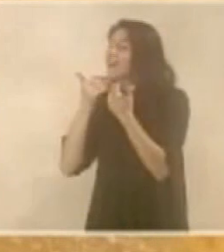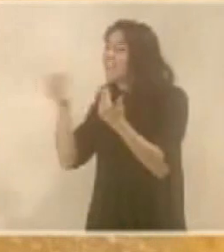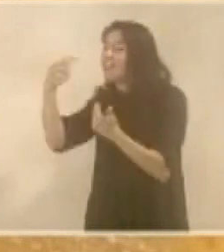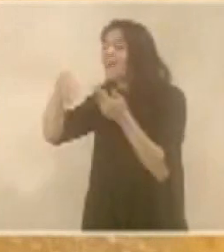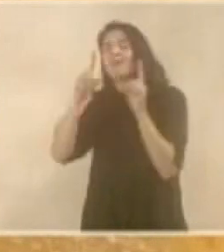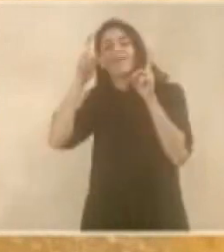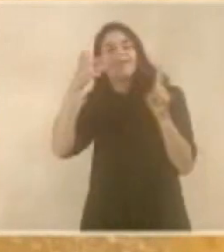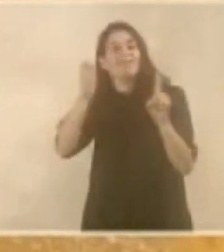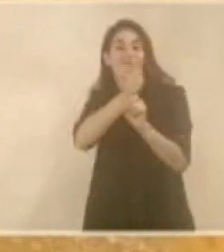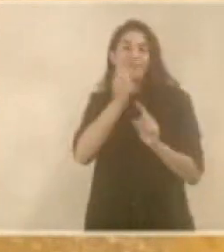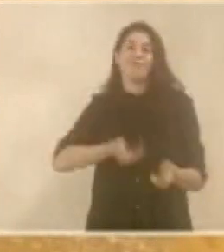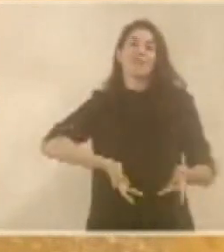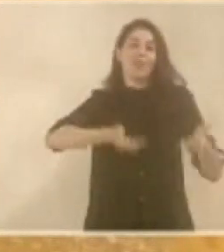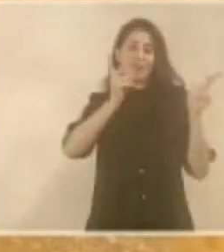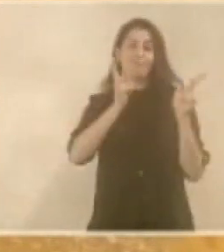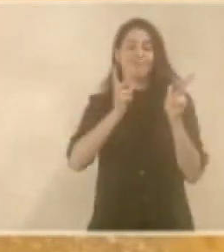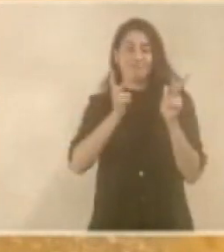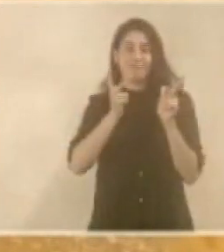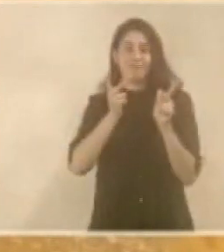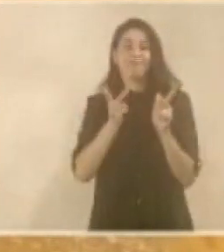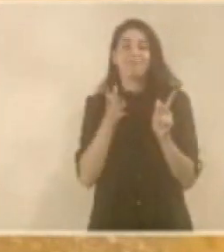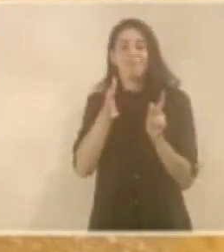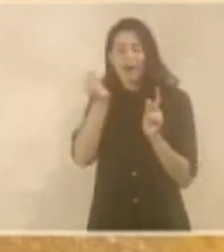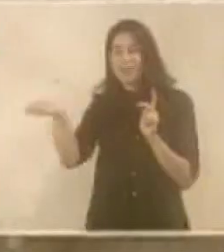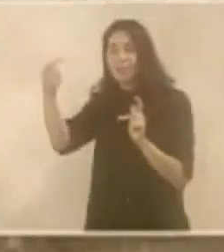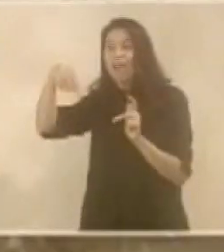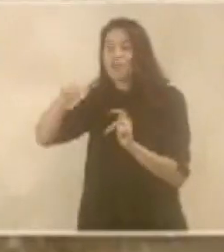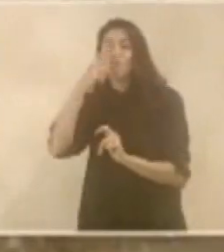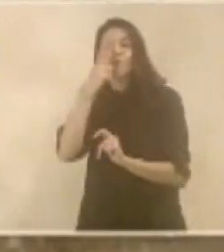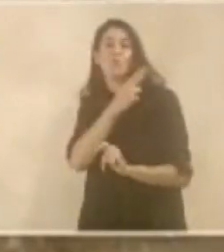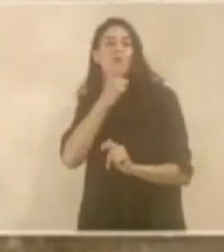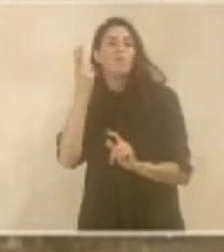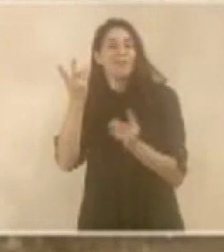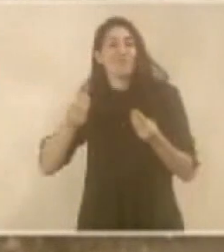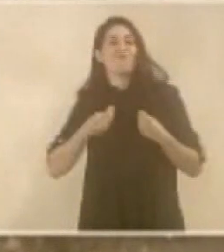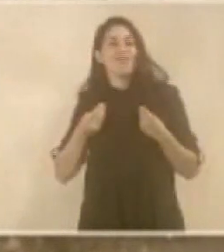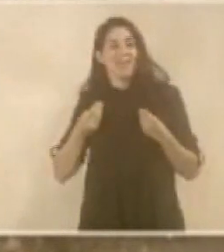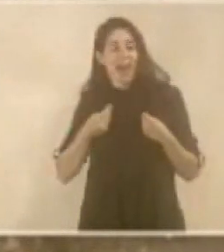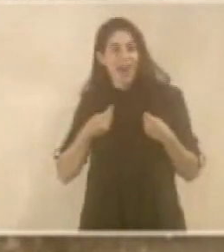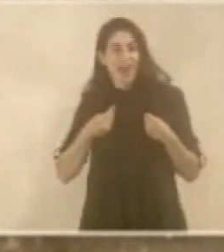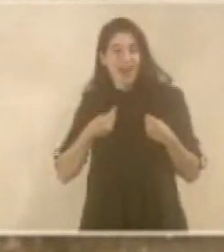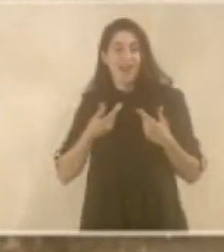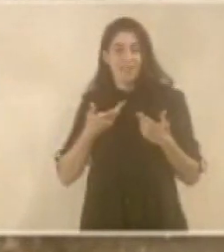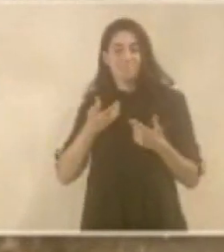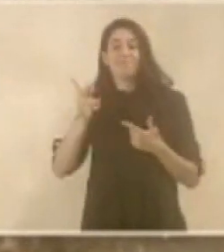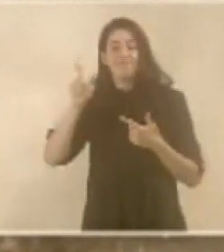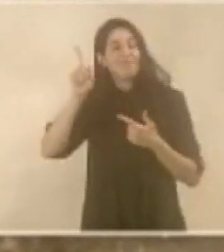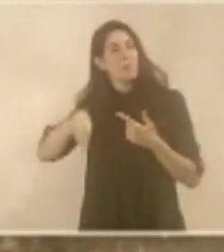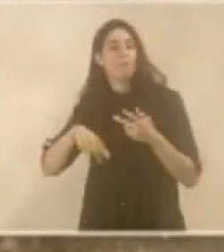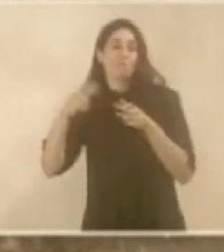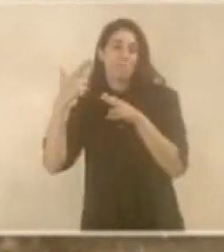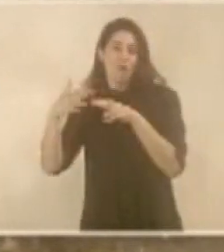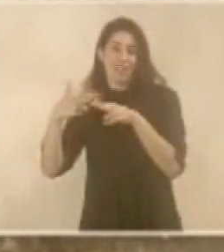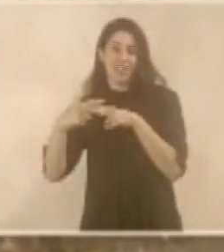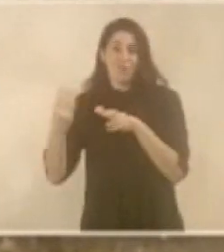el máximo sacrificio por su compromiso vital, su compromiso ético y su compromiso político. Y ese